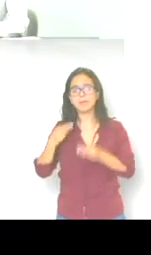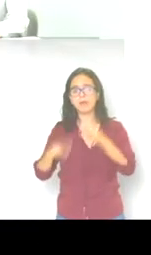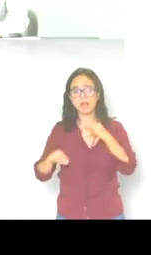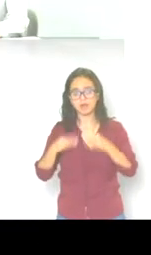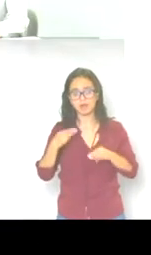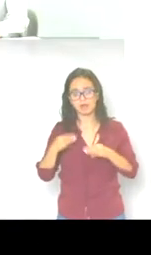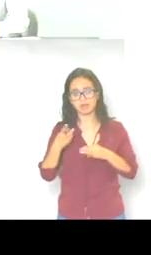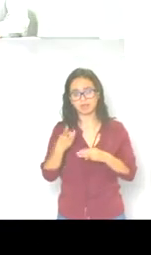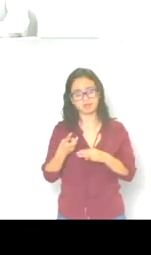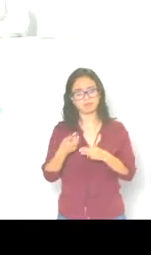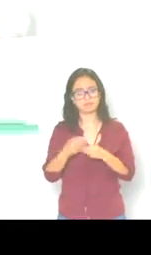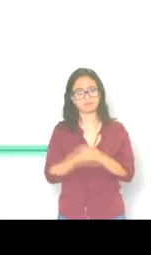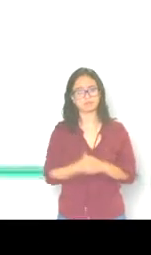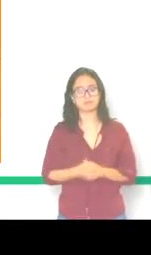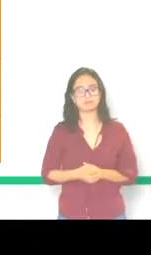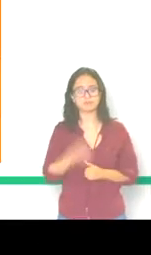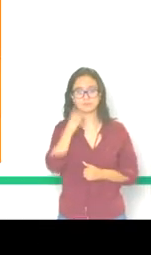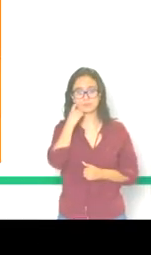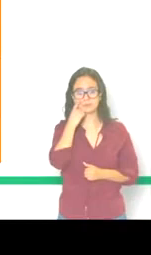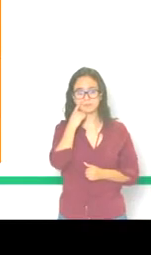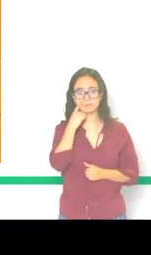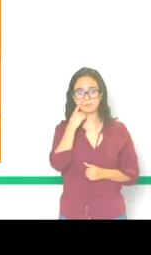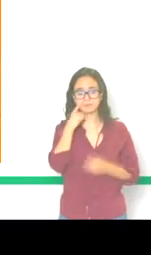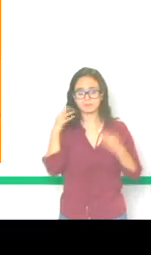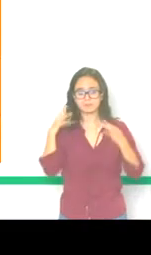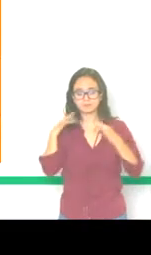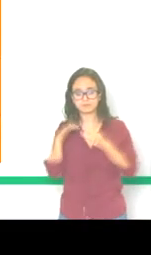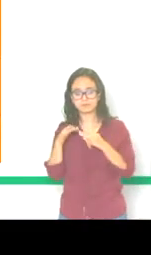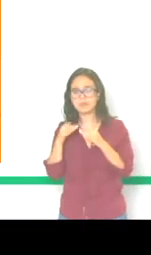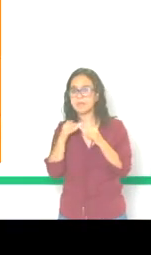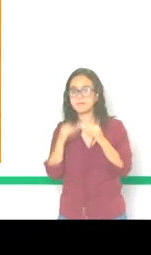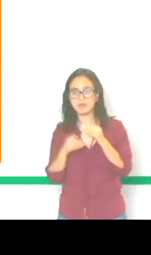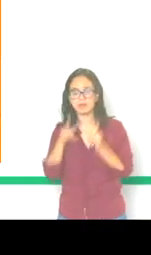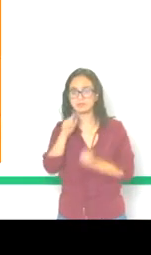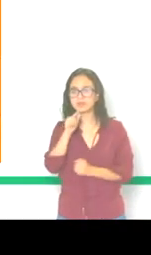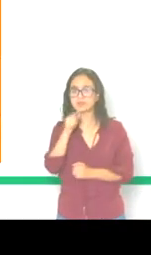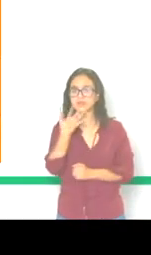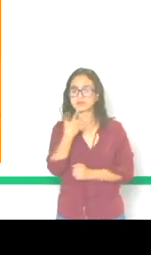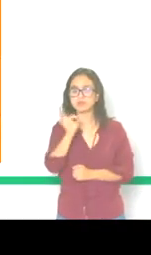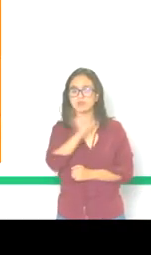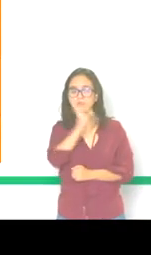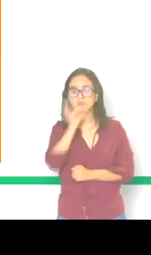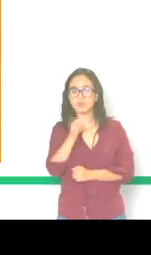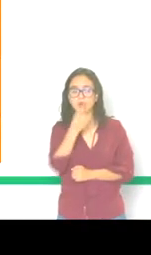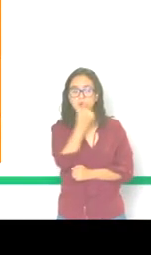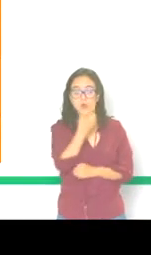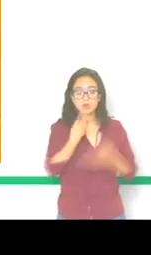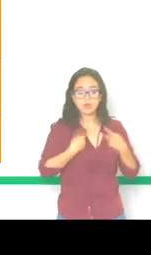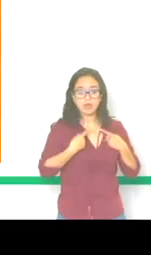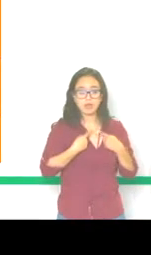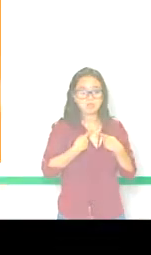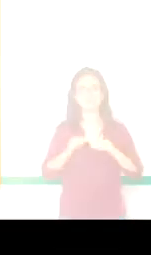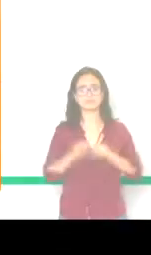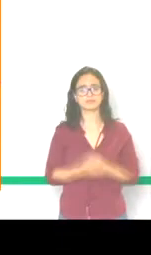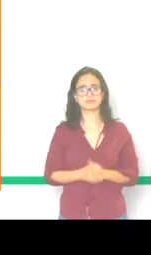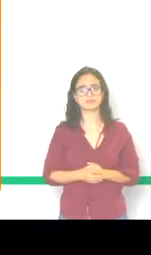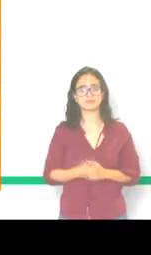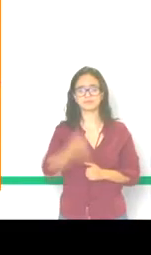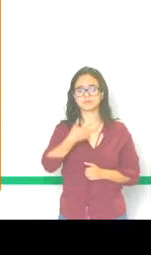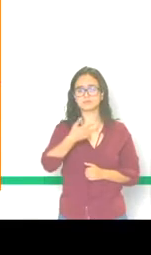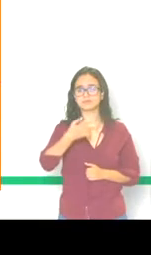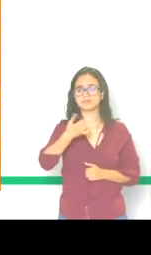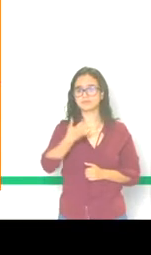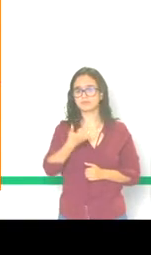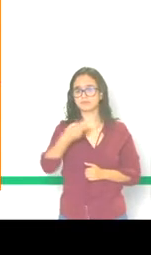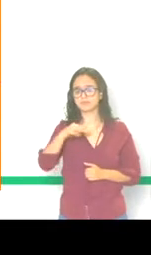supermercados, disminuye el aforo al 75% con una sola persona por familia. Gimnasios